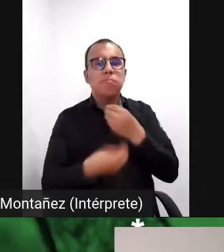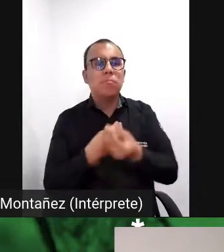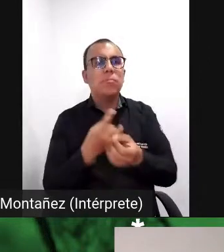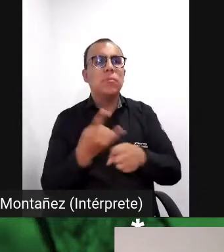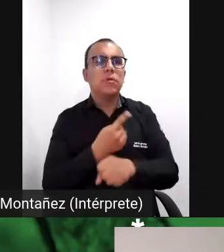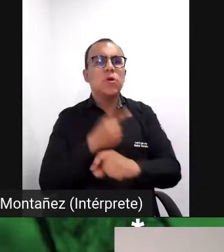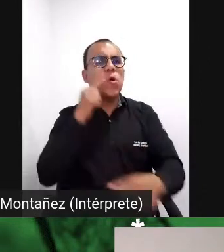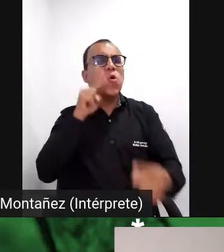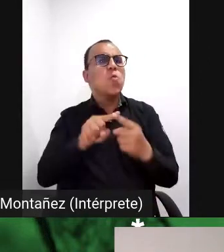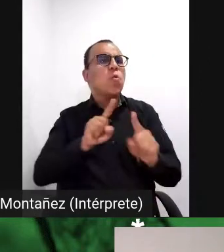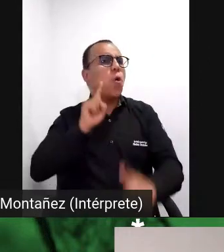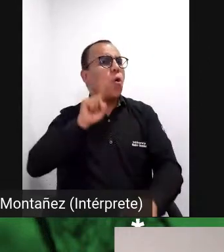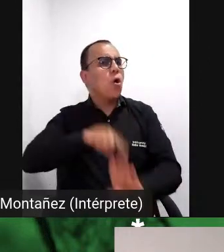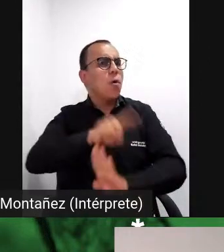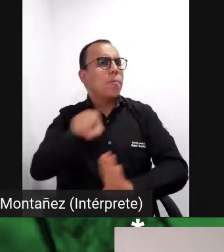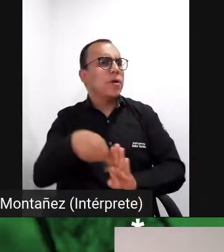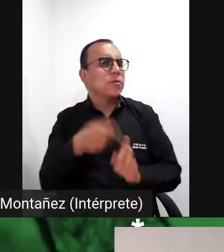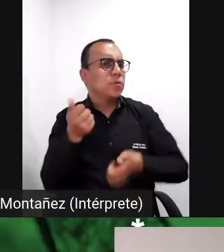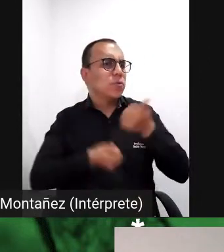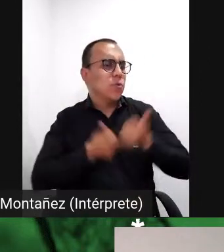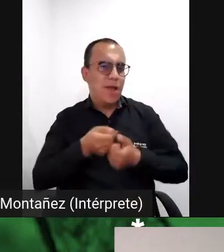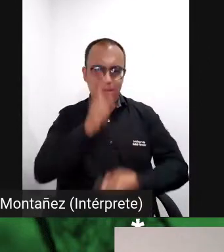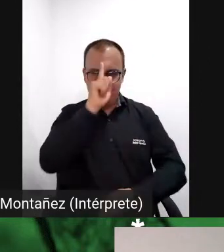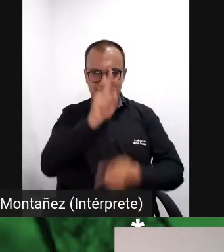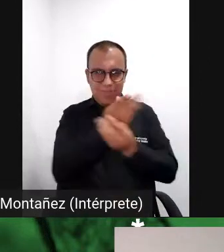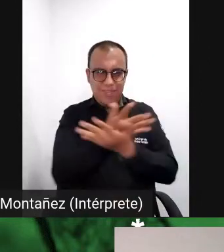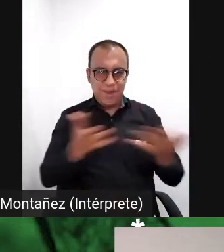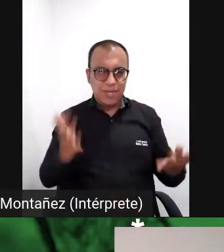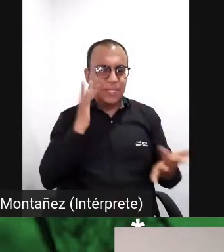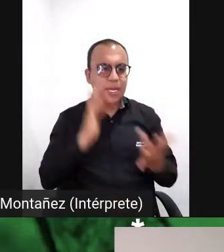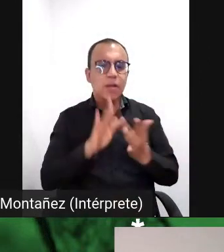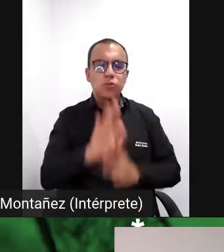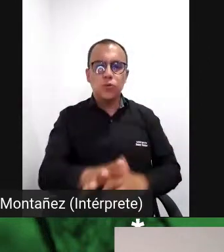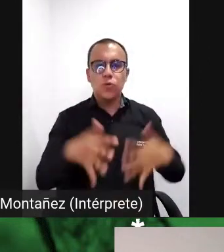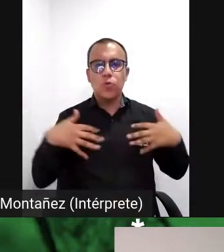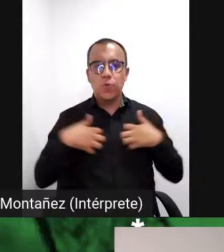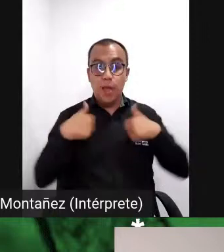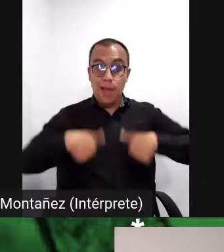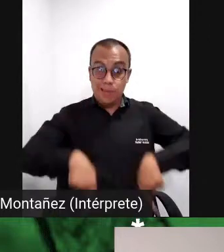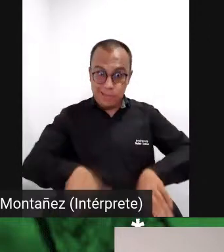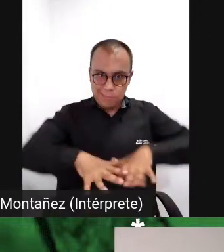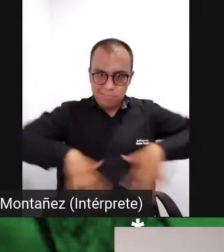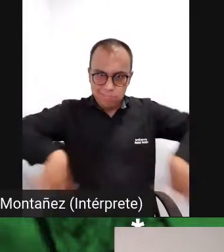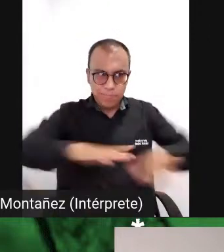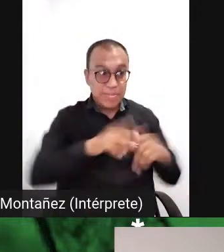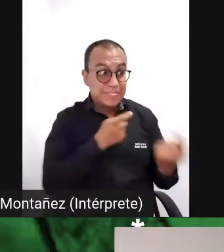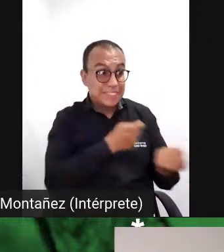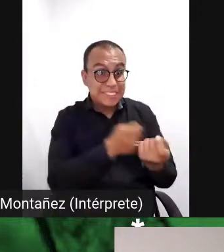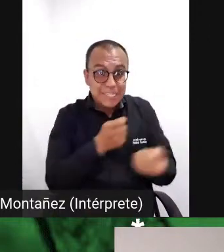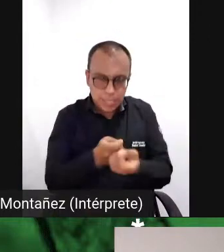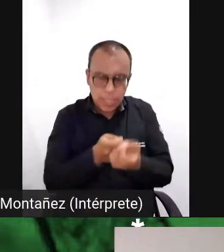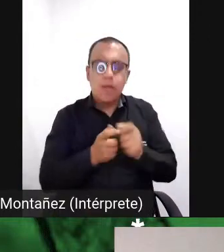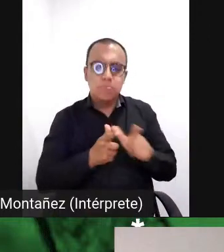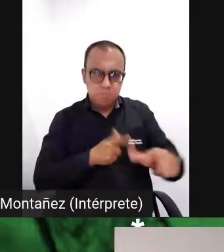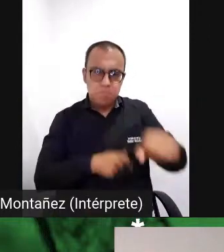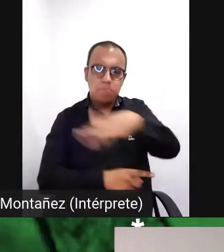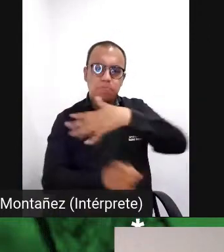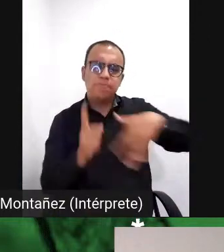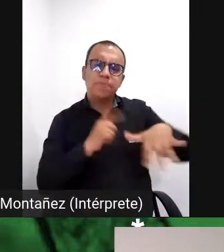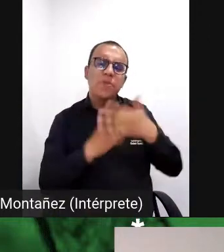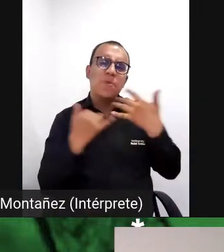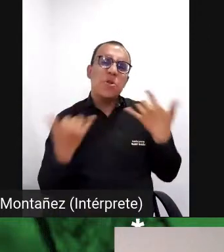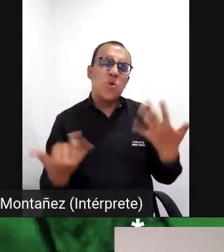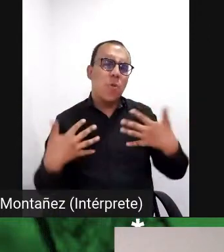buscan en sí es dar a conocer la biodiversidad de fauna que hay en Bogotá y sus alrededores. ¿Cómo es la fauna